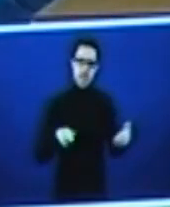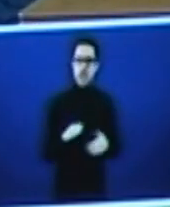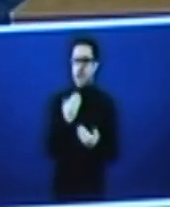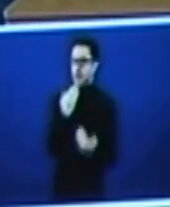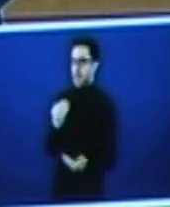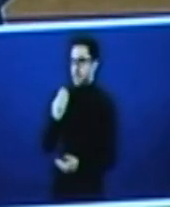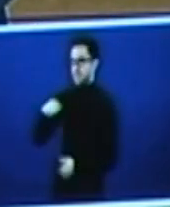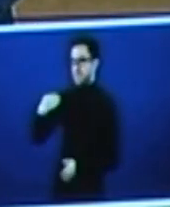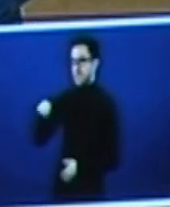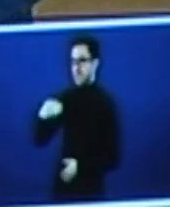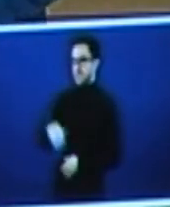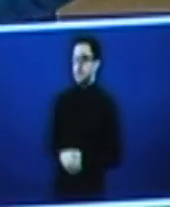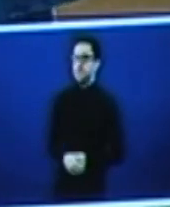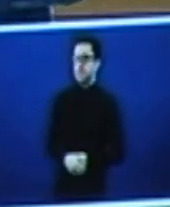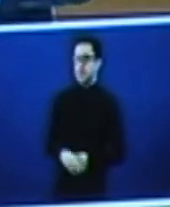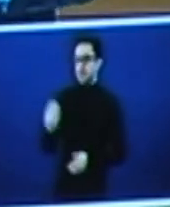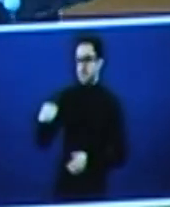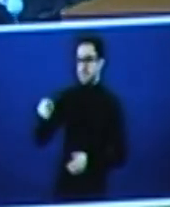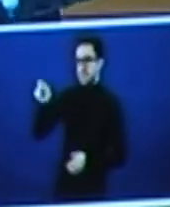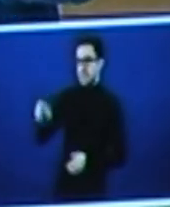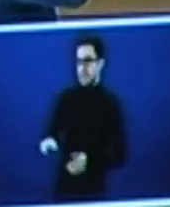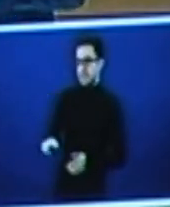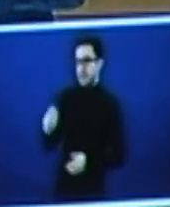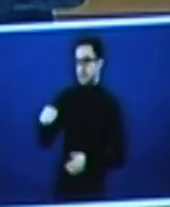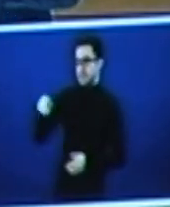Señoría, presidente,